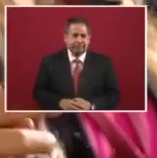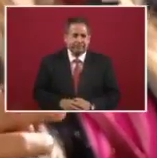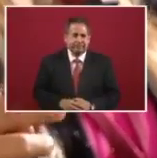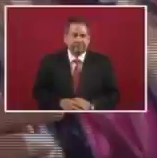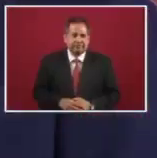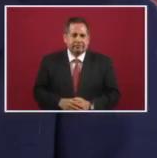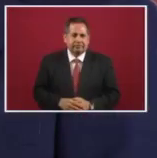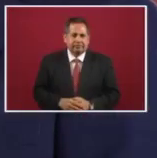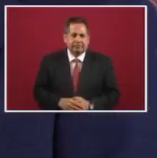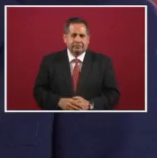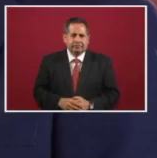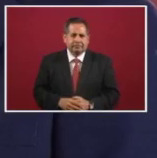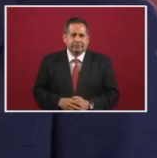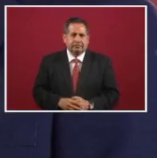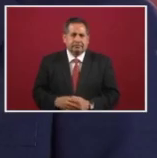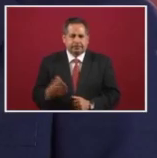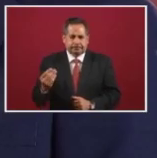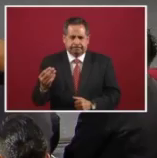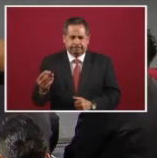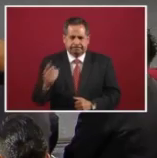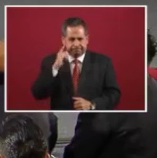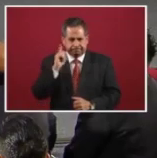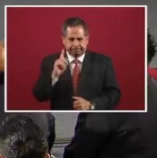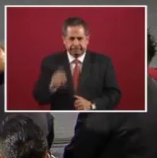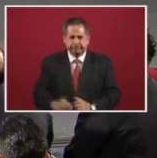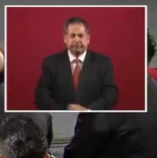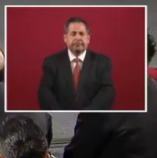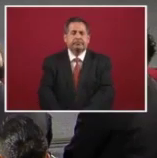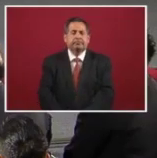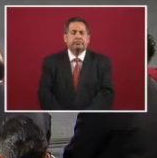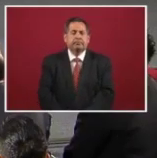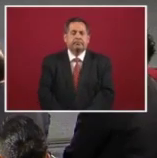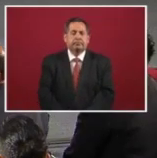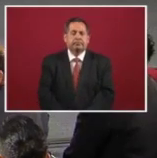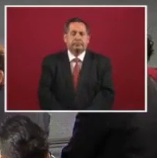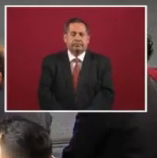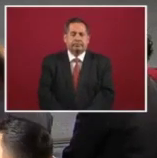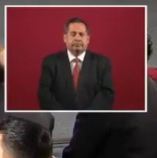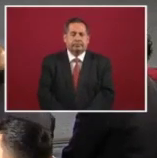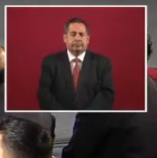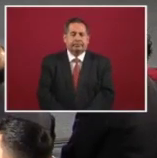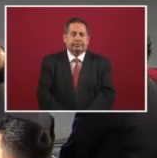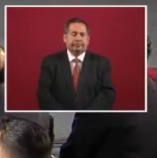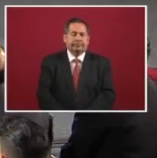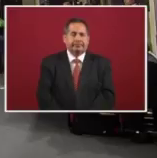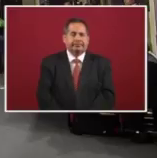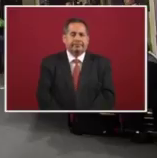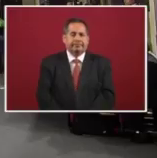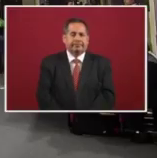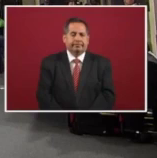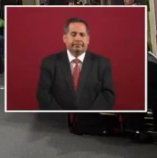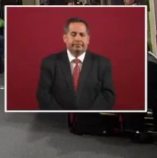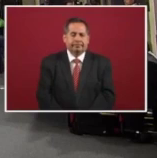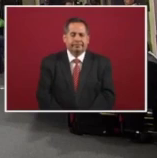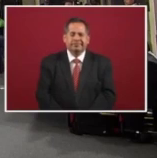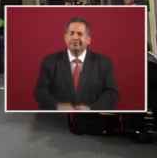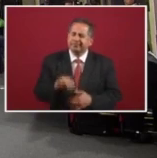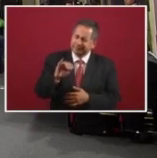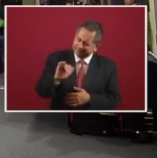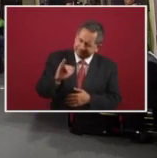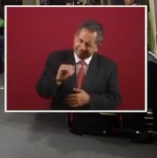Con quien usted estuvo cara a cara durante 5 o 6 minutos, exhibe en sus redes sociales armas cortas y largas. Sí,